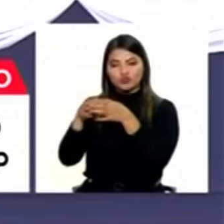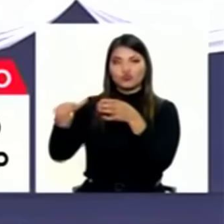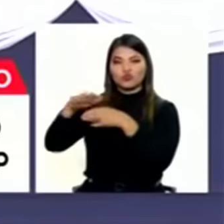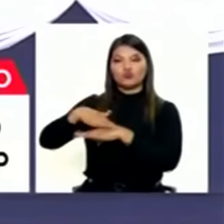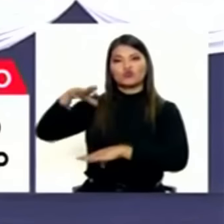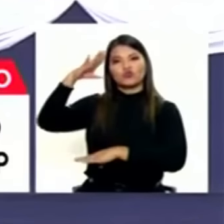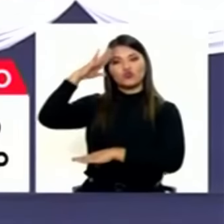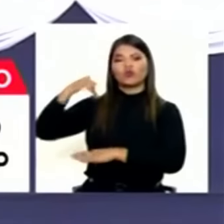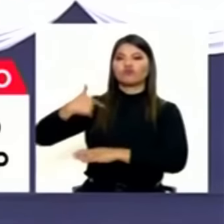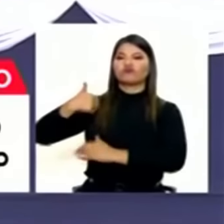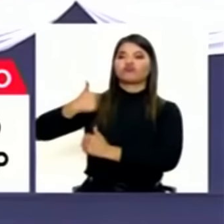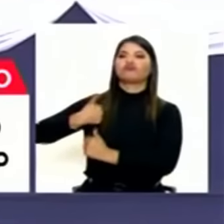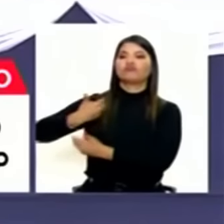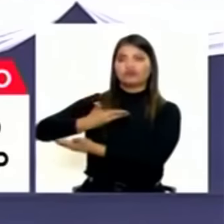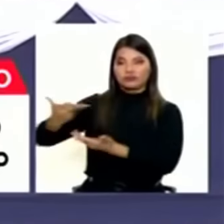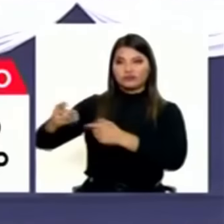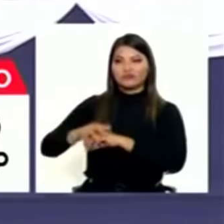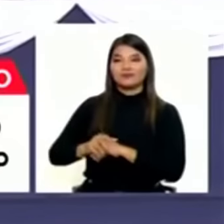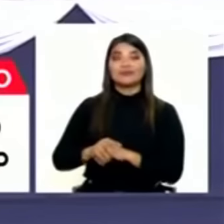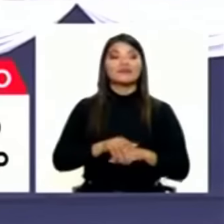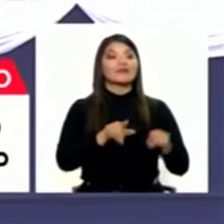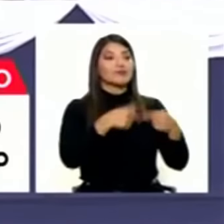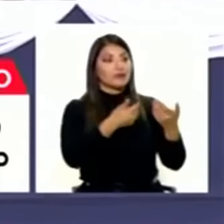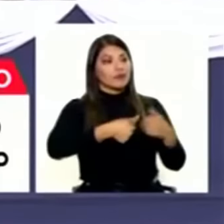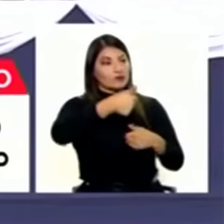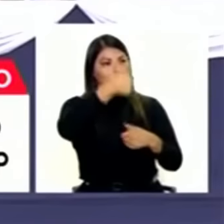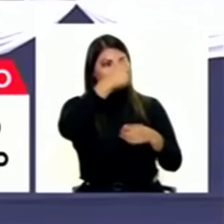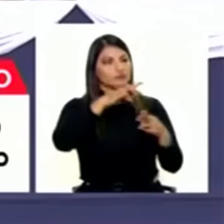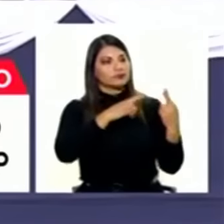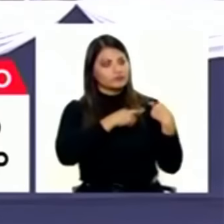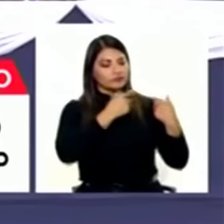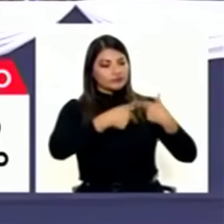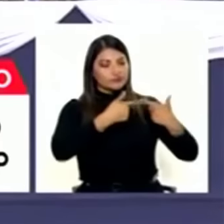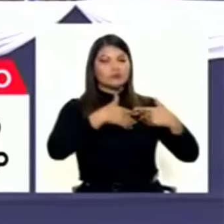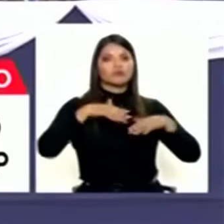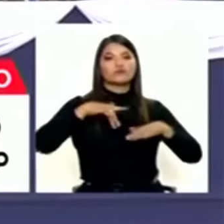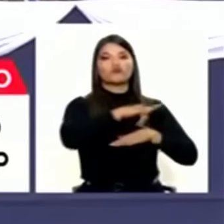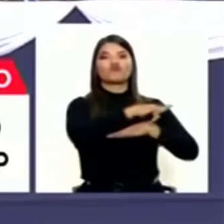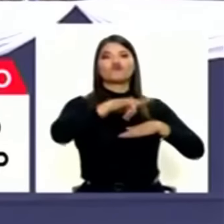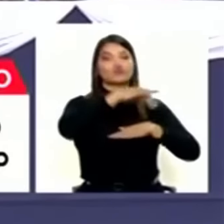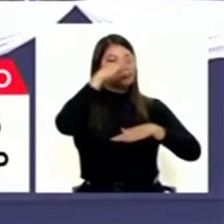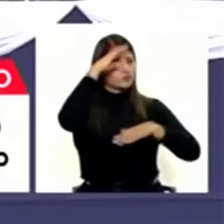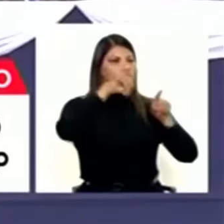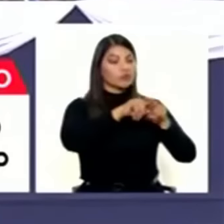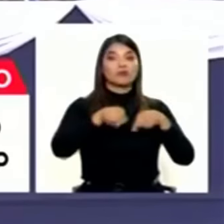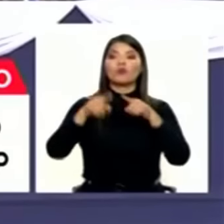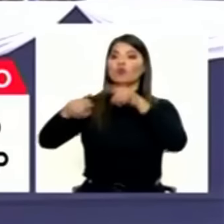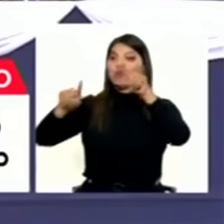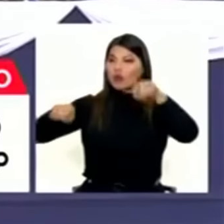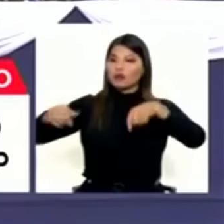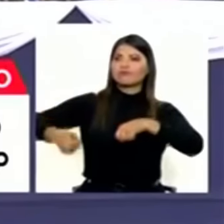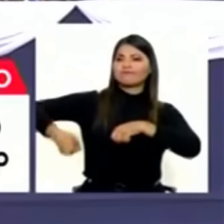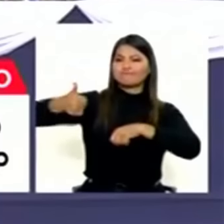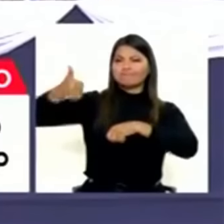Fuerzas Armadas, señor Comandante General de la Fuerza Aérea del Perú y comandantes